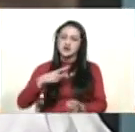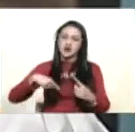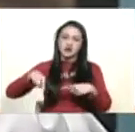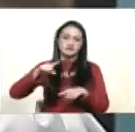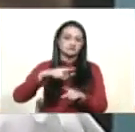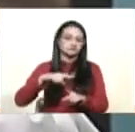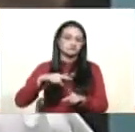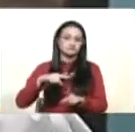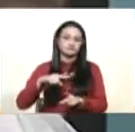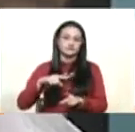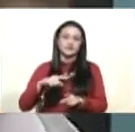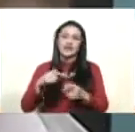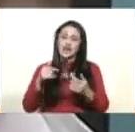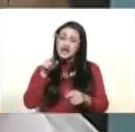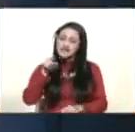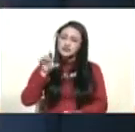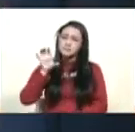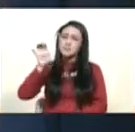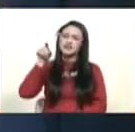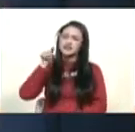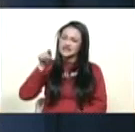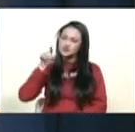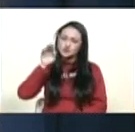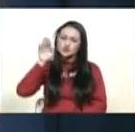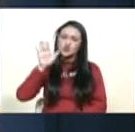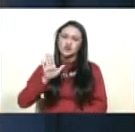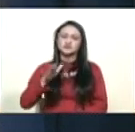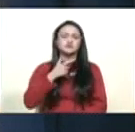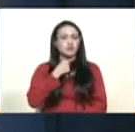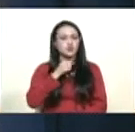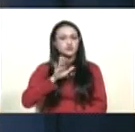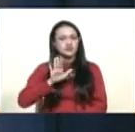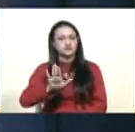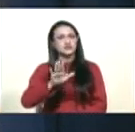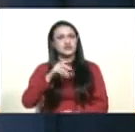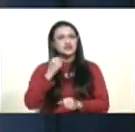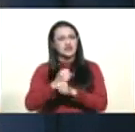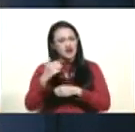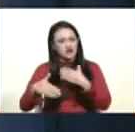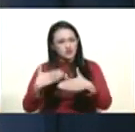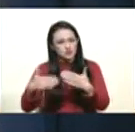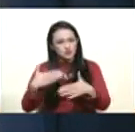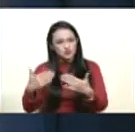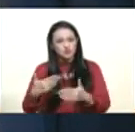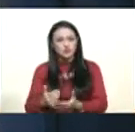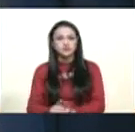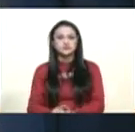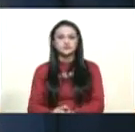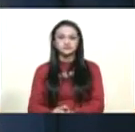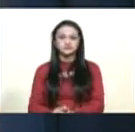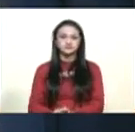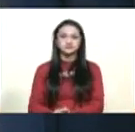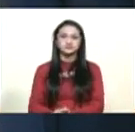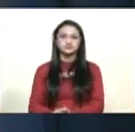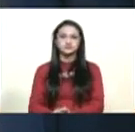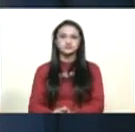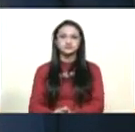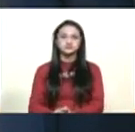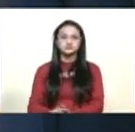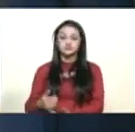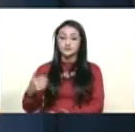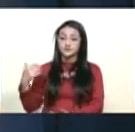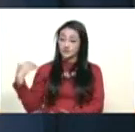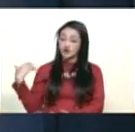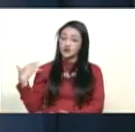donde estemos. Esa es la patria, esa es la sociedad por la que quiero, por la que trabajemos. Y en eso hemos venido trabajando en estos días que nos